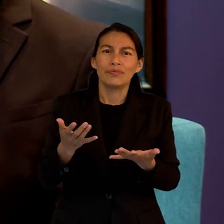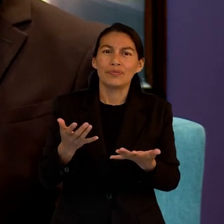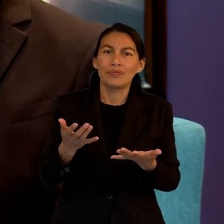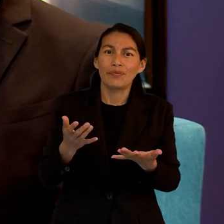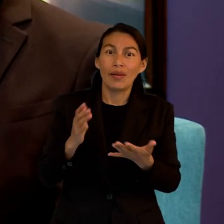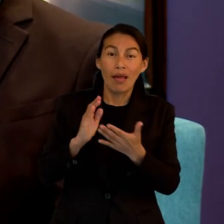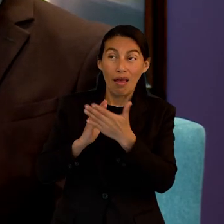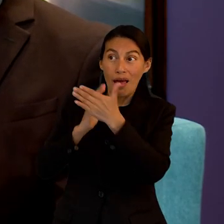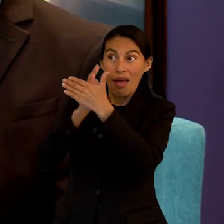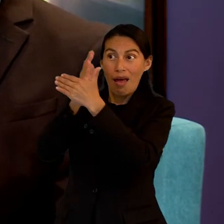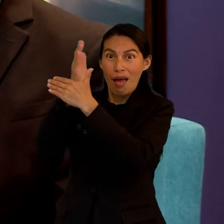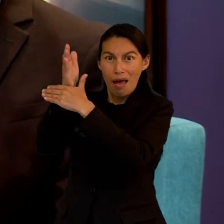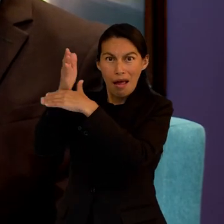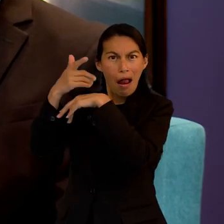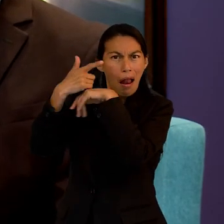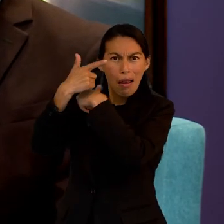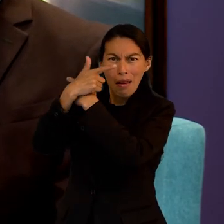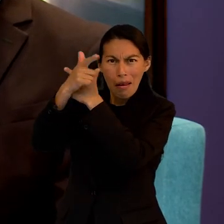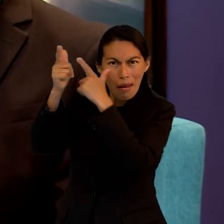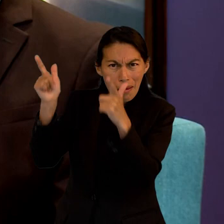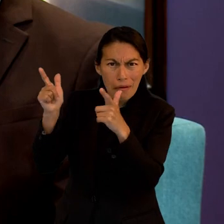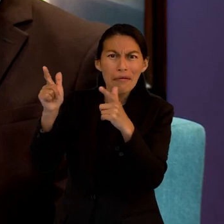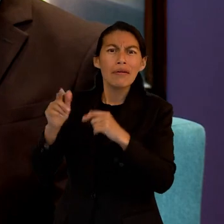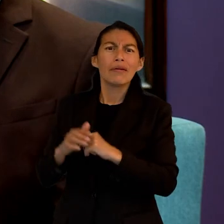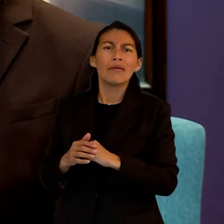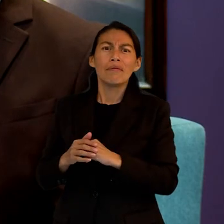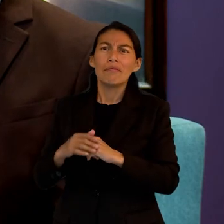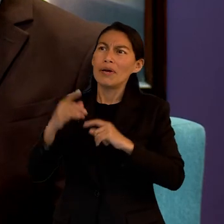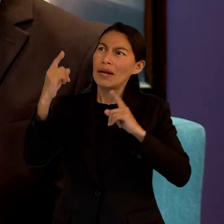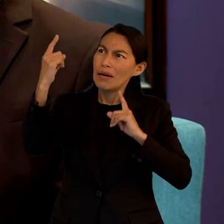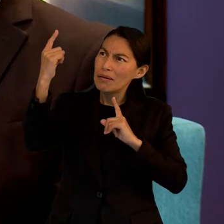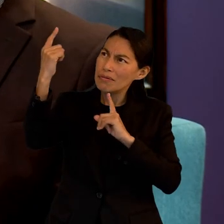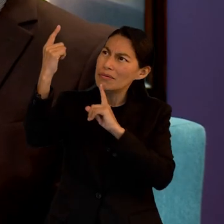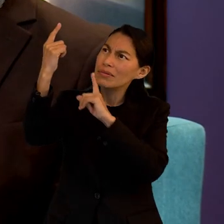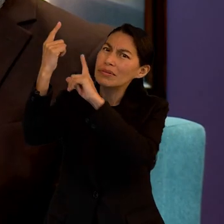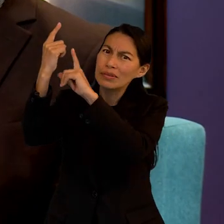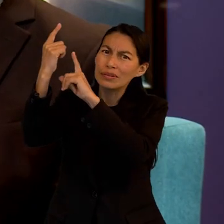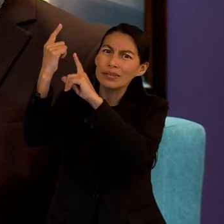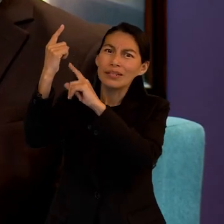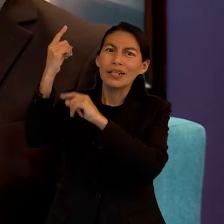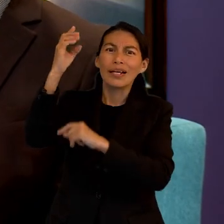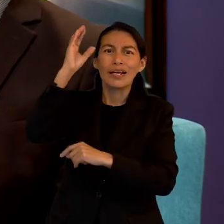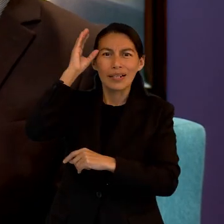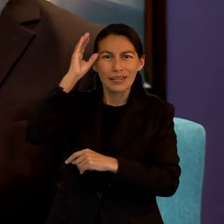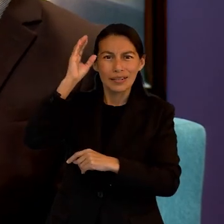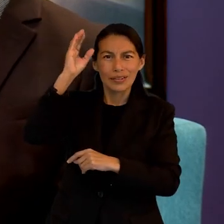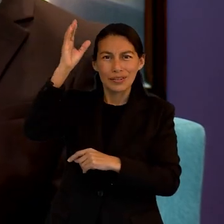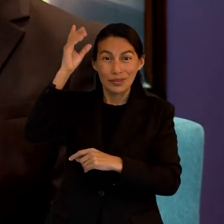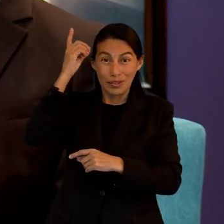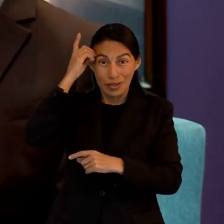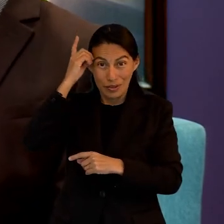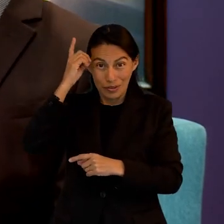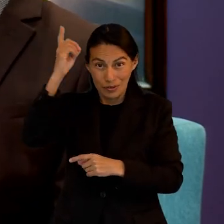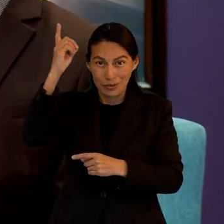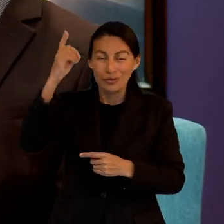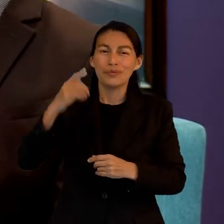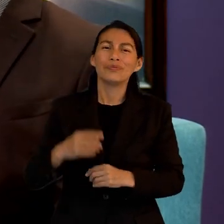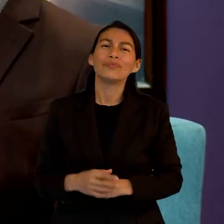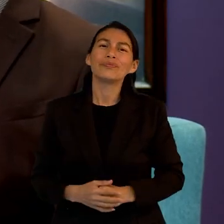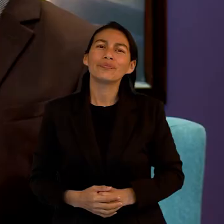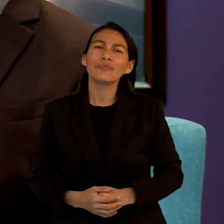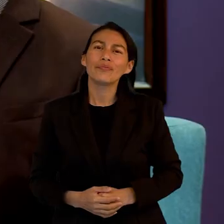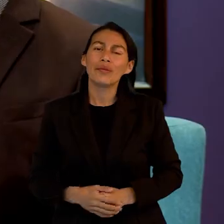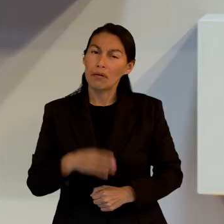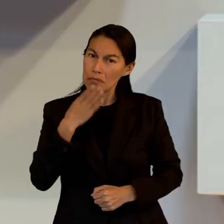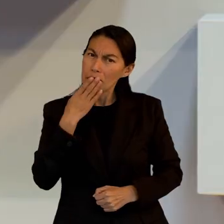significa un acceso completo y directo para llegar al monte de sión es decir ante la presencia de